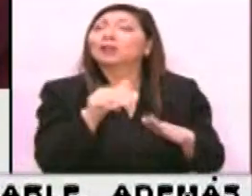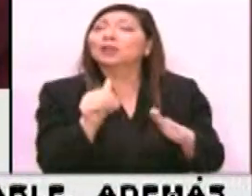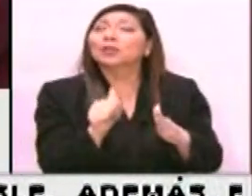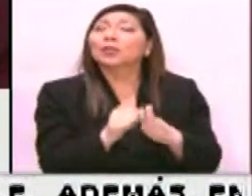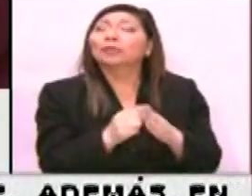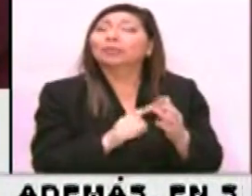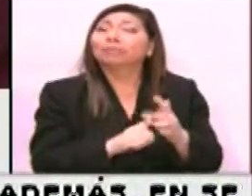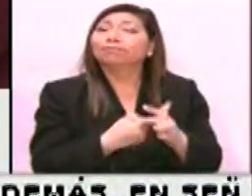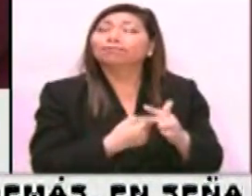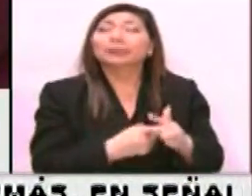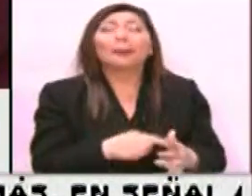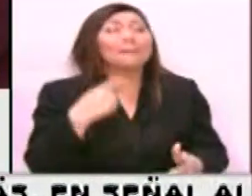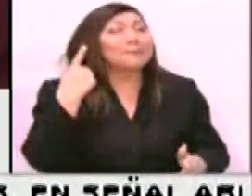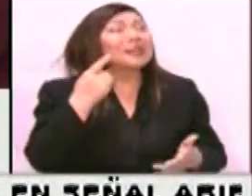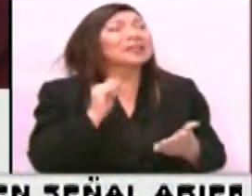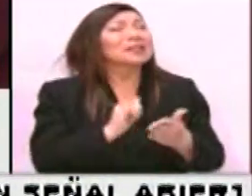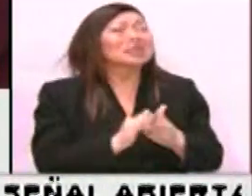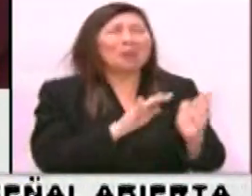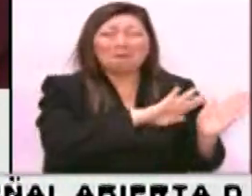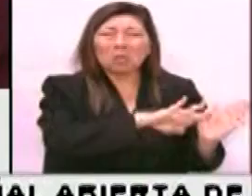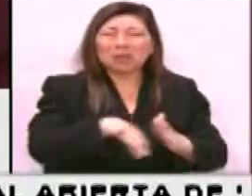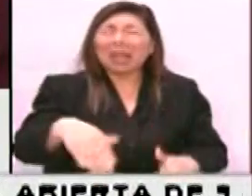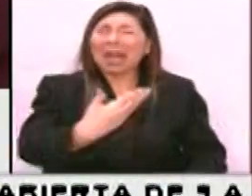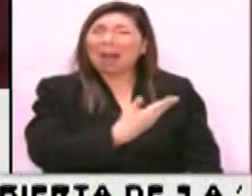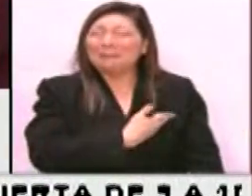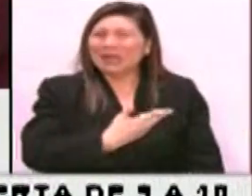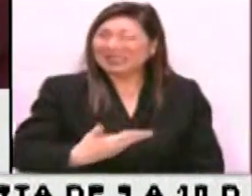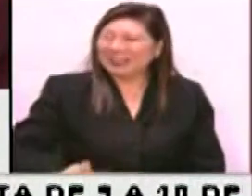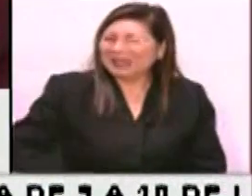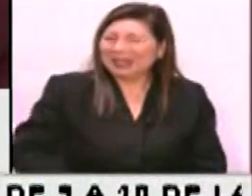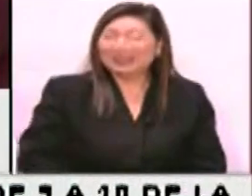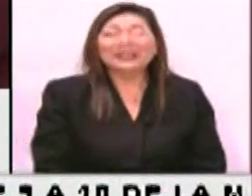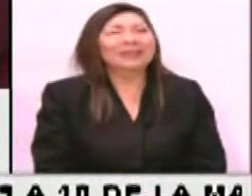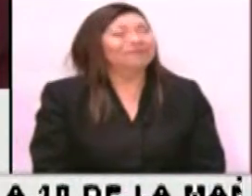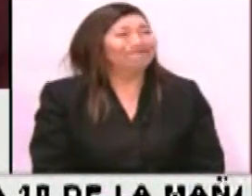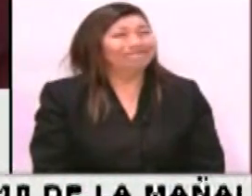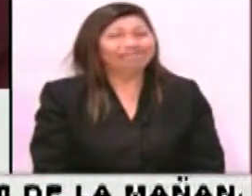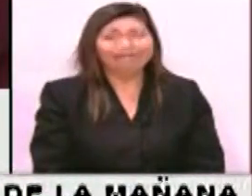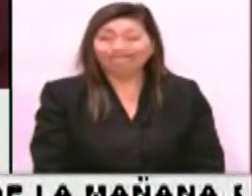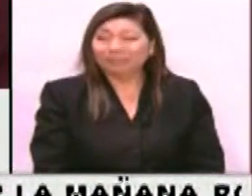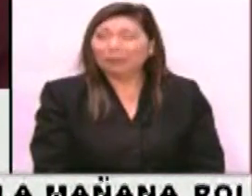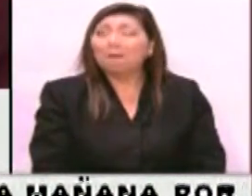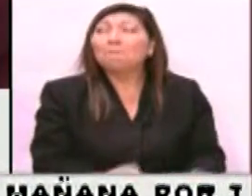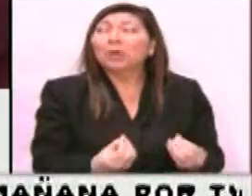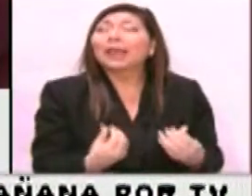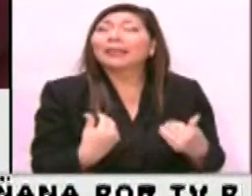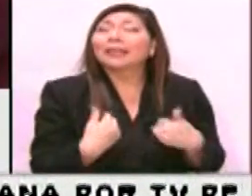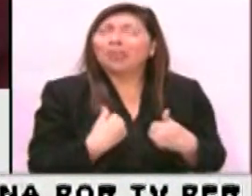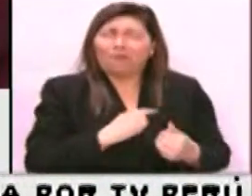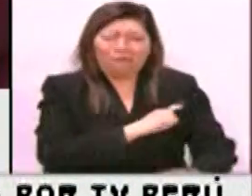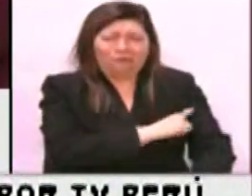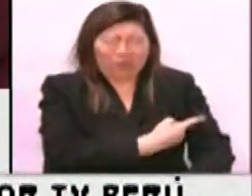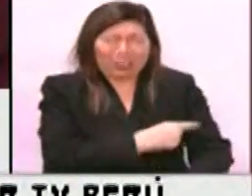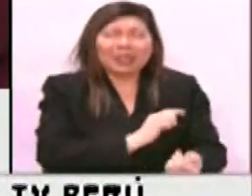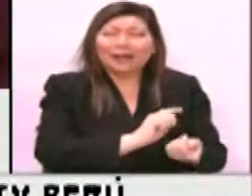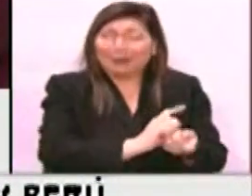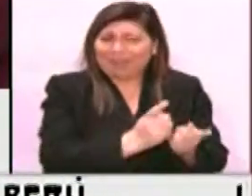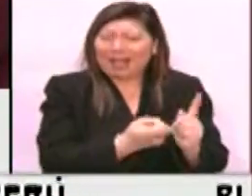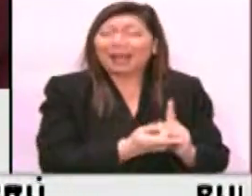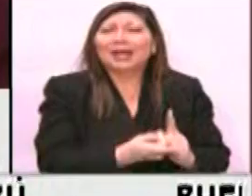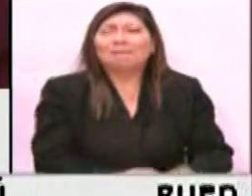que originalmente pensaron hay que vacar al presidente de la República por esto. Porque hay que tener coraje para cambiar a